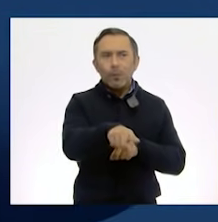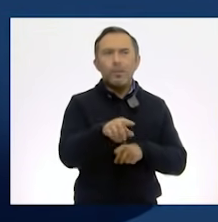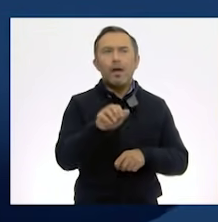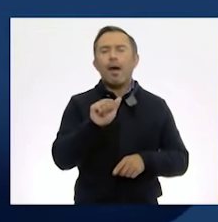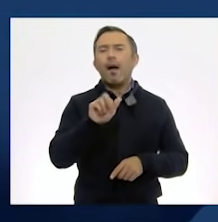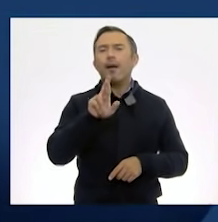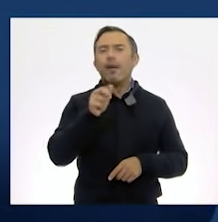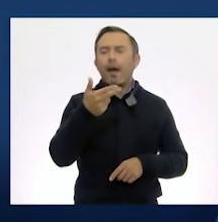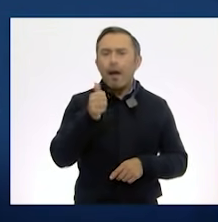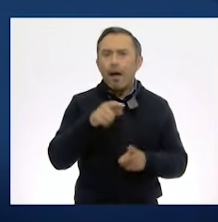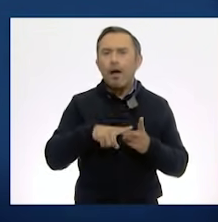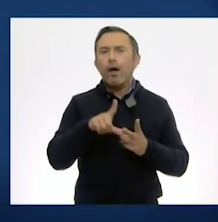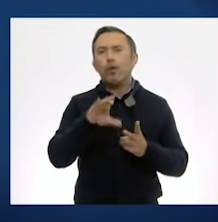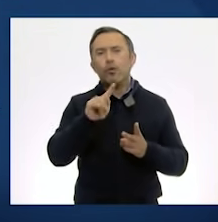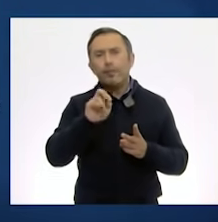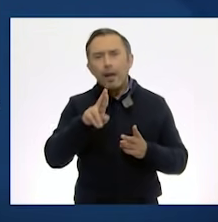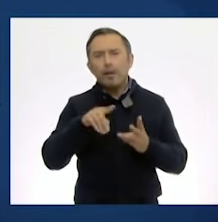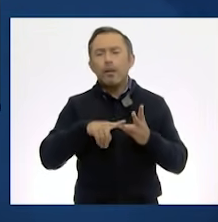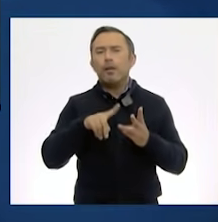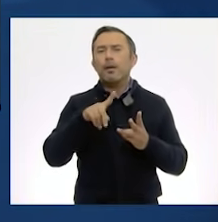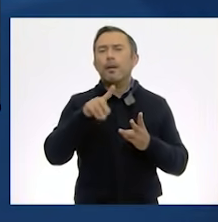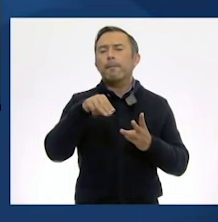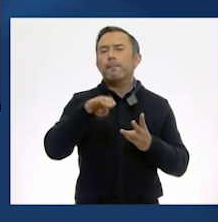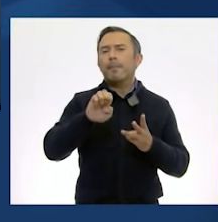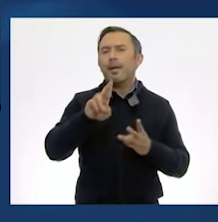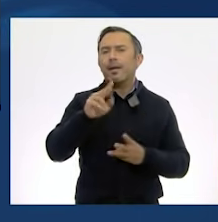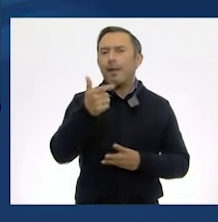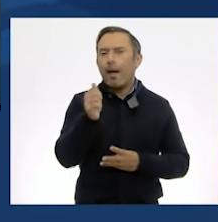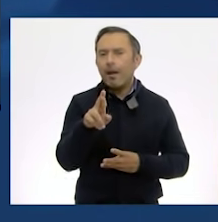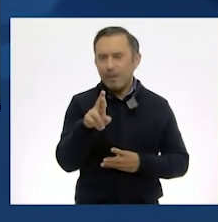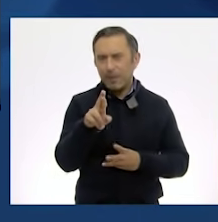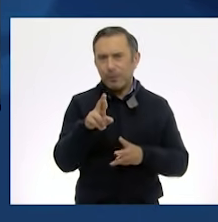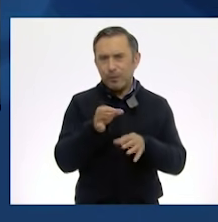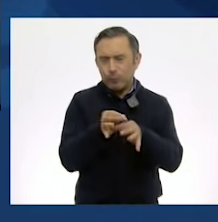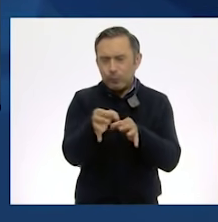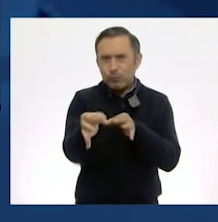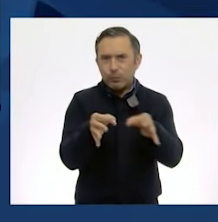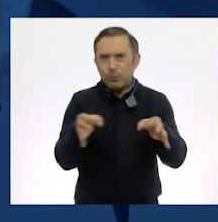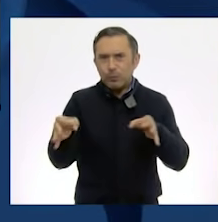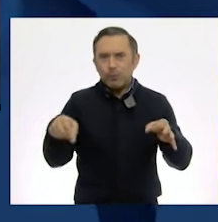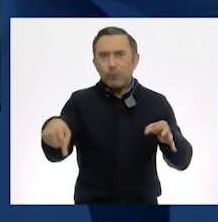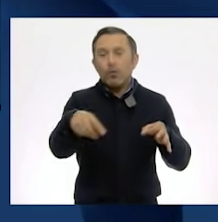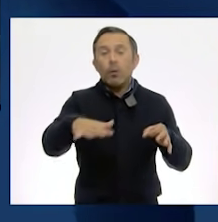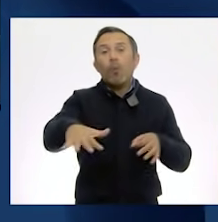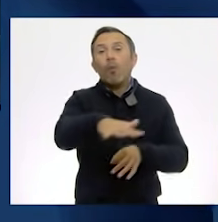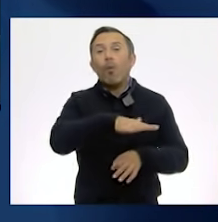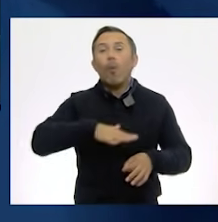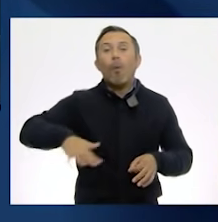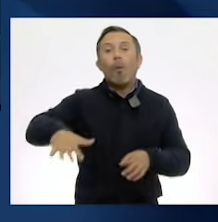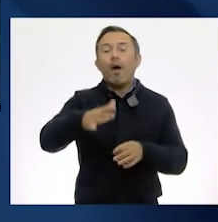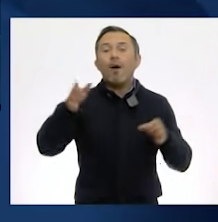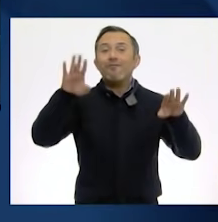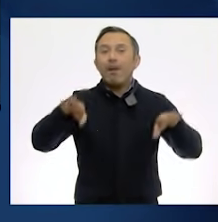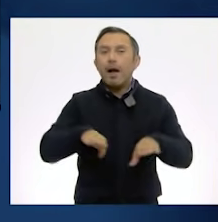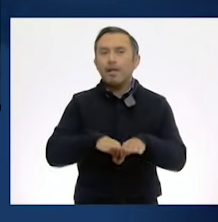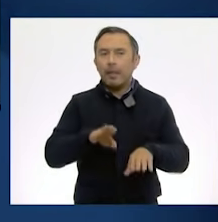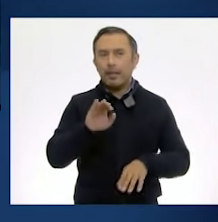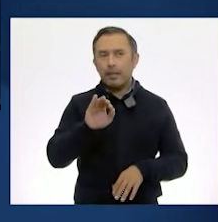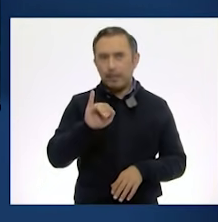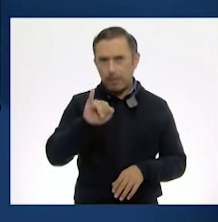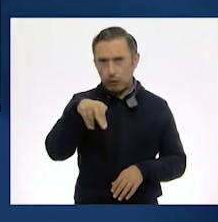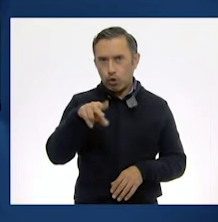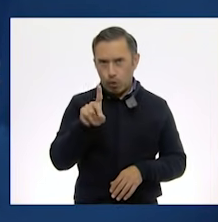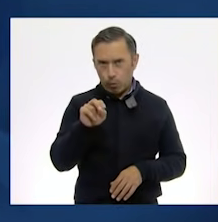Lotal, Mohenjo-Daro y Mergar, que juntas formaron la cultura del Valle del Indo. Y por